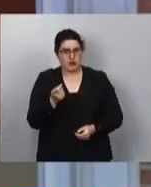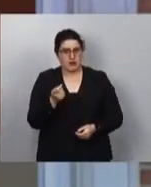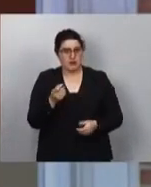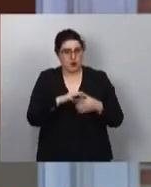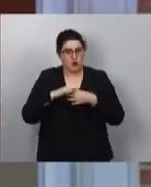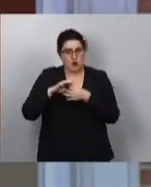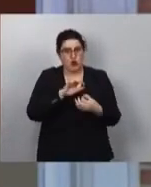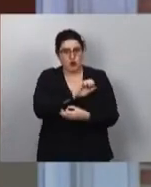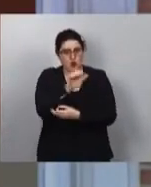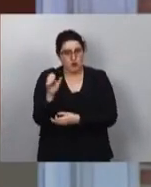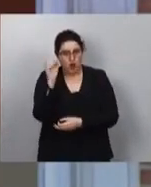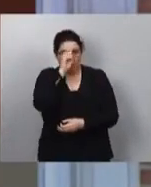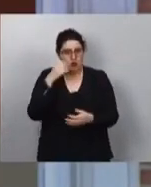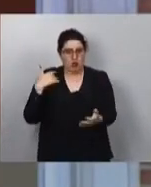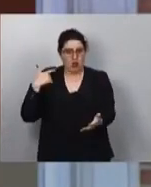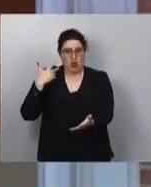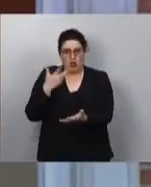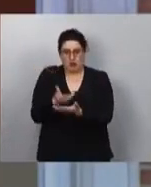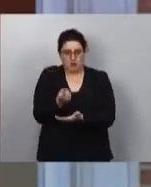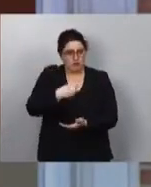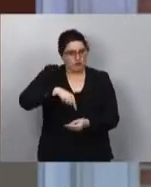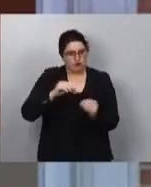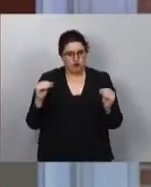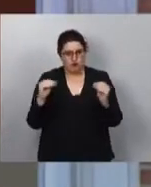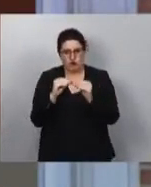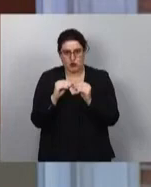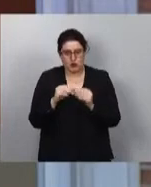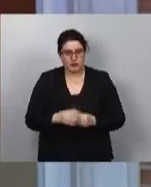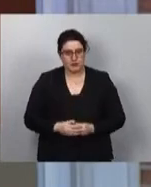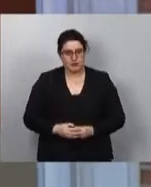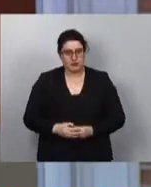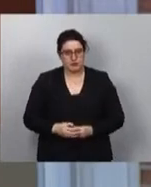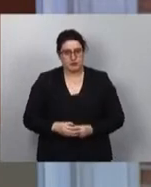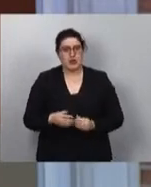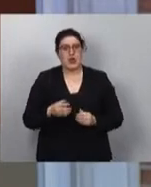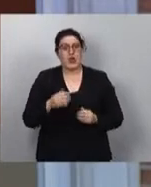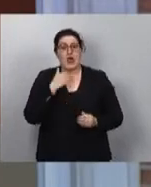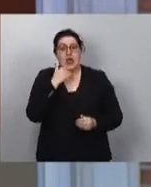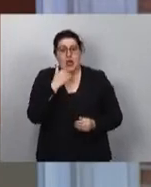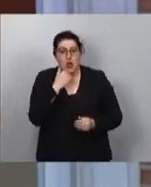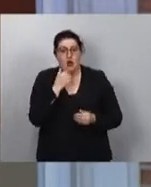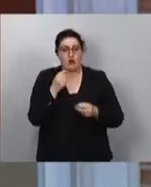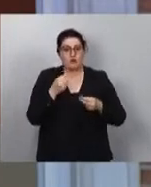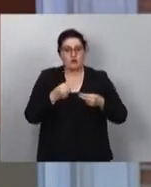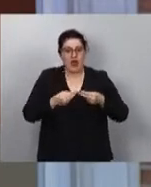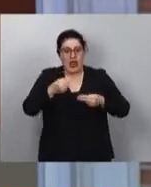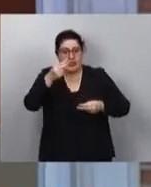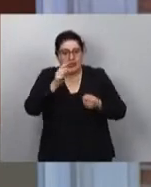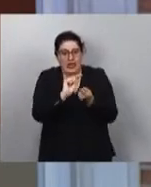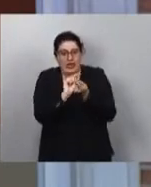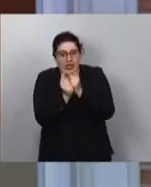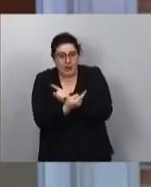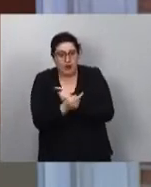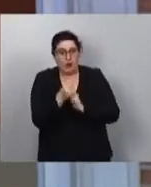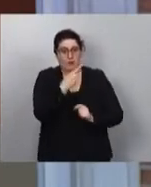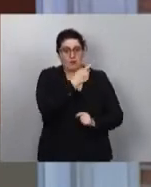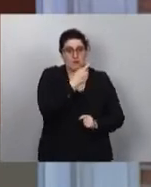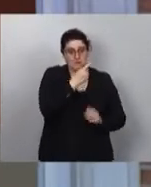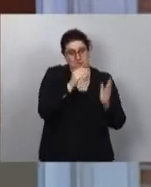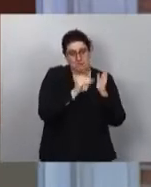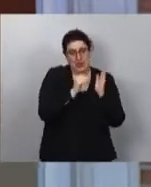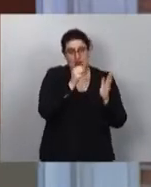doy ya una exclusiva eh se está planteando se está evaluando la posibilidad de que haya un adelanto y por lo tanto la hacienda tiene ahora mismo orden